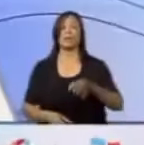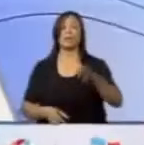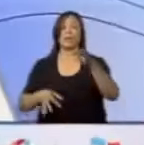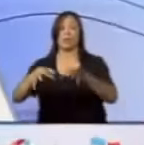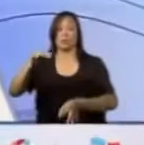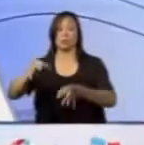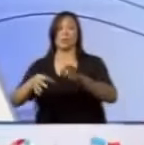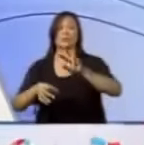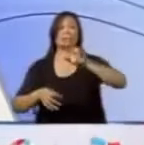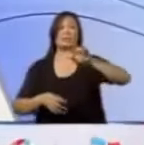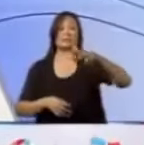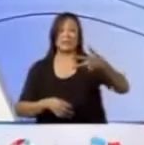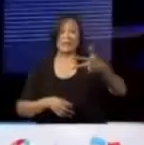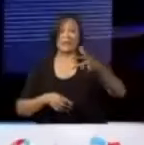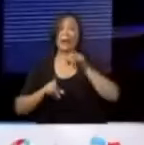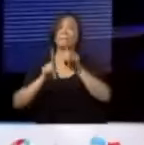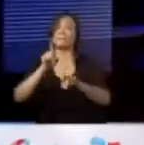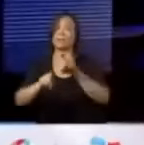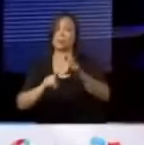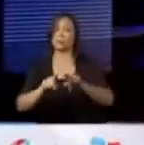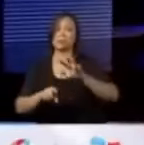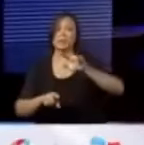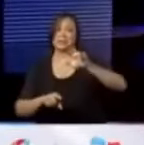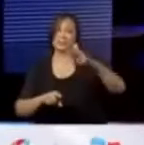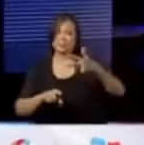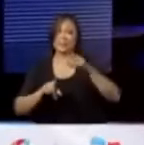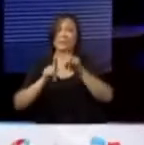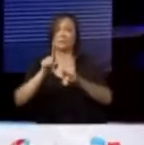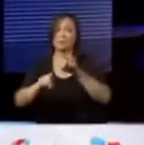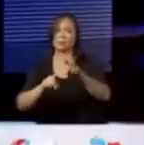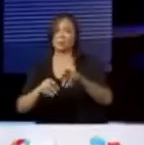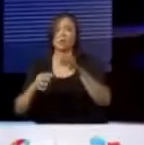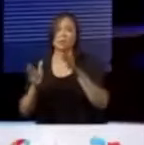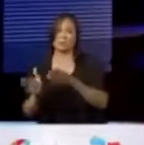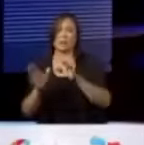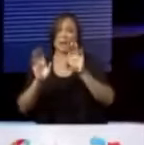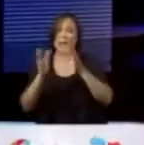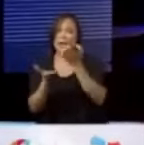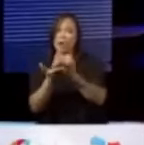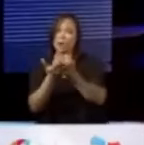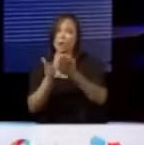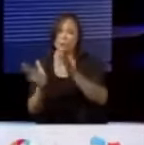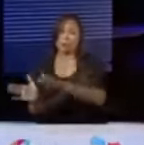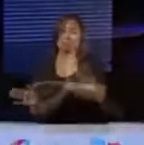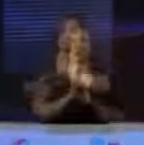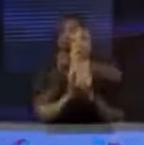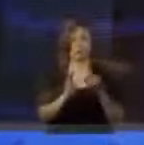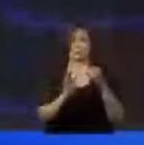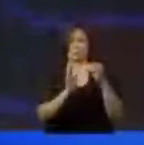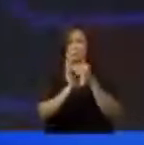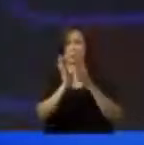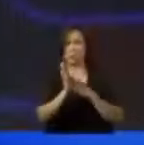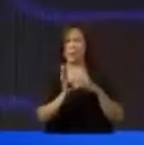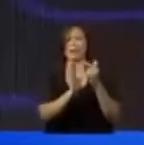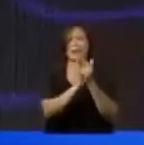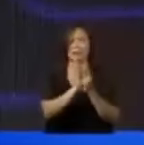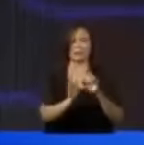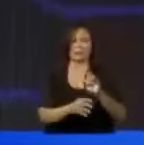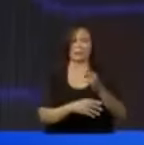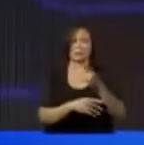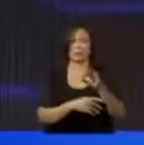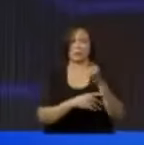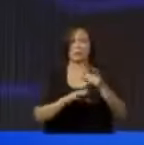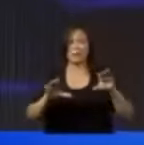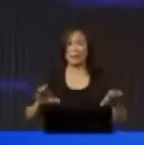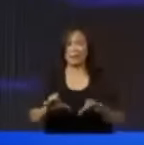Justicia y transparencia. Dejamos un poquito al lado el tema económico. Y esta la existe la ley orgánica, existe